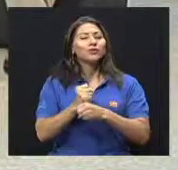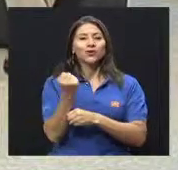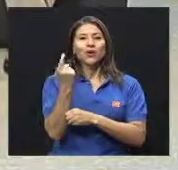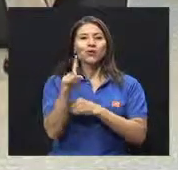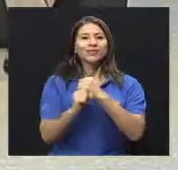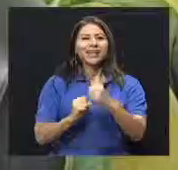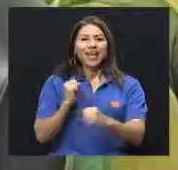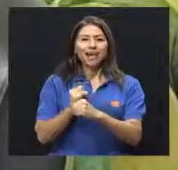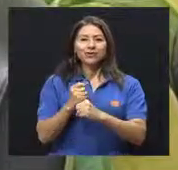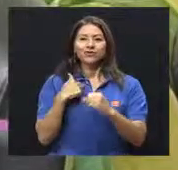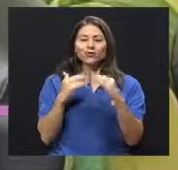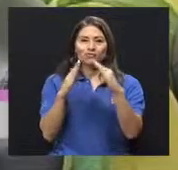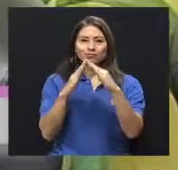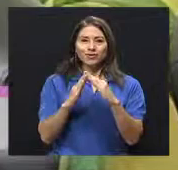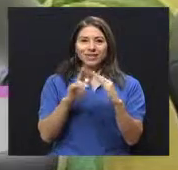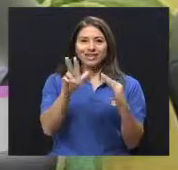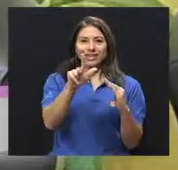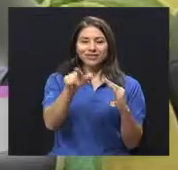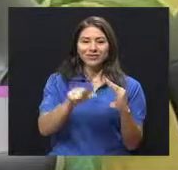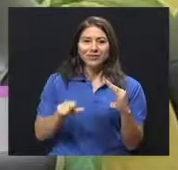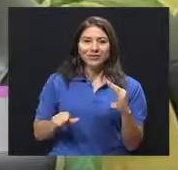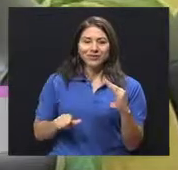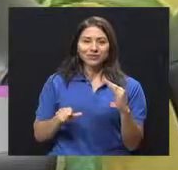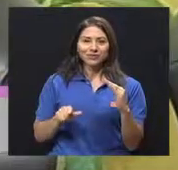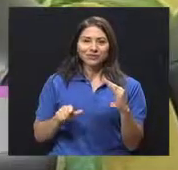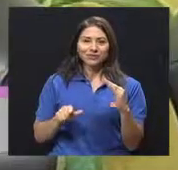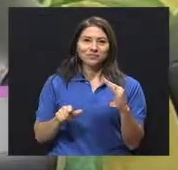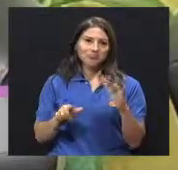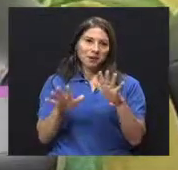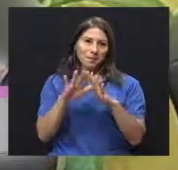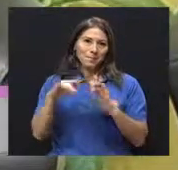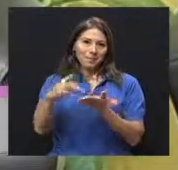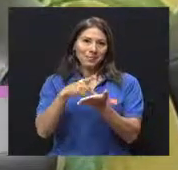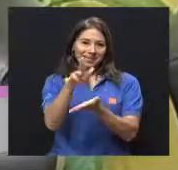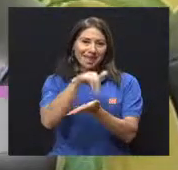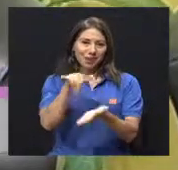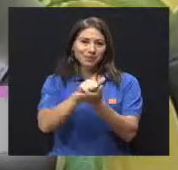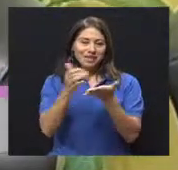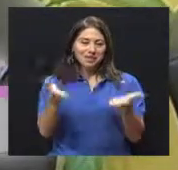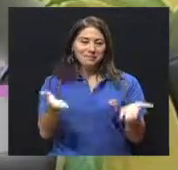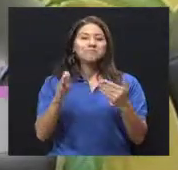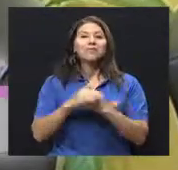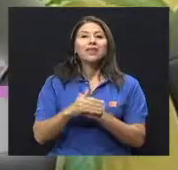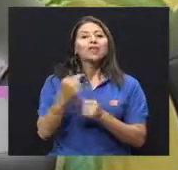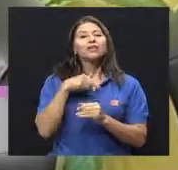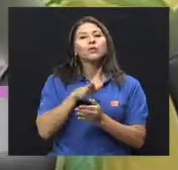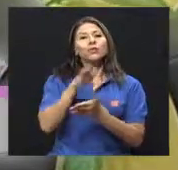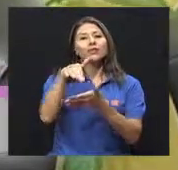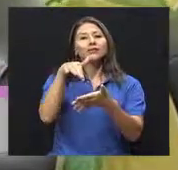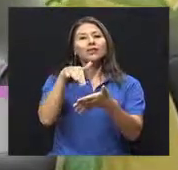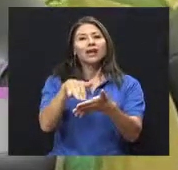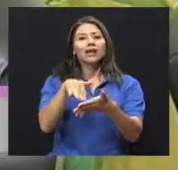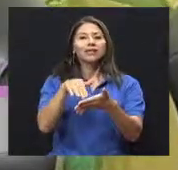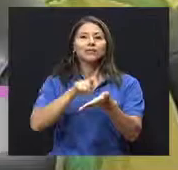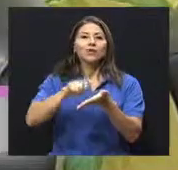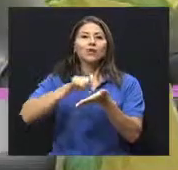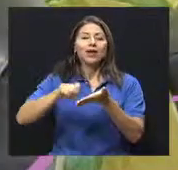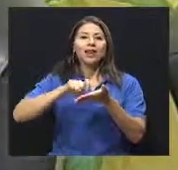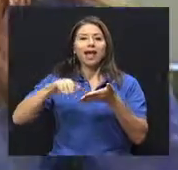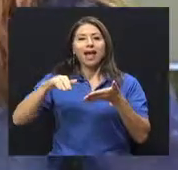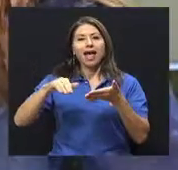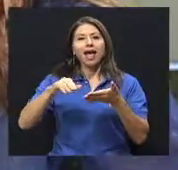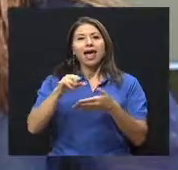vivo en Tres Ríos, en San José, digamos. Y voy a la escuela en el